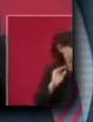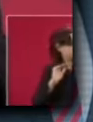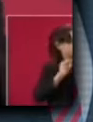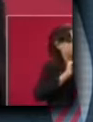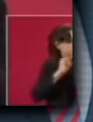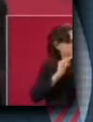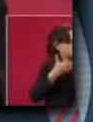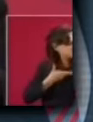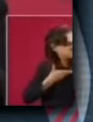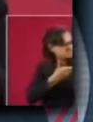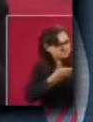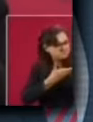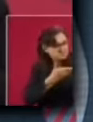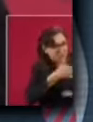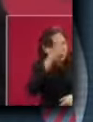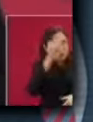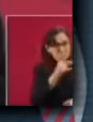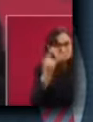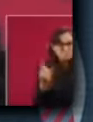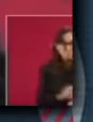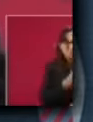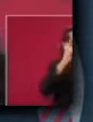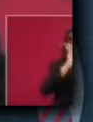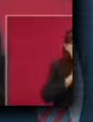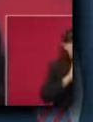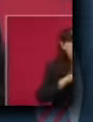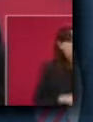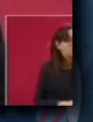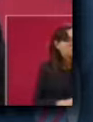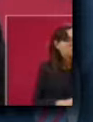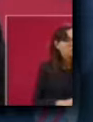acuerdo no se respetó, ¿qué va a ocurrir? Nada.